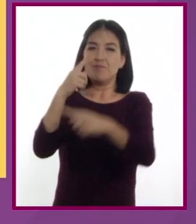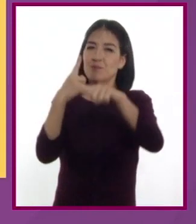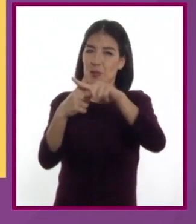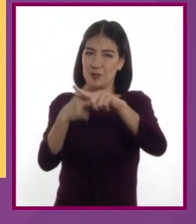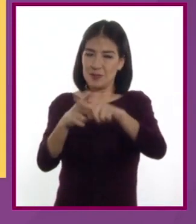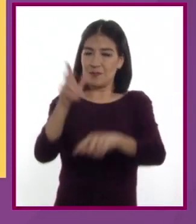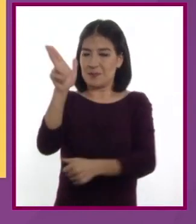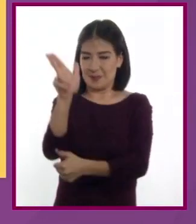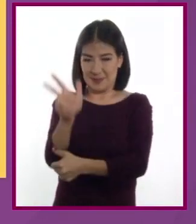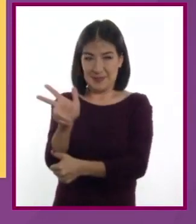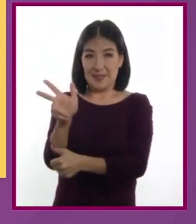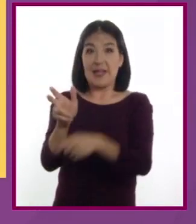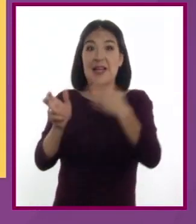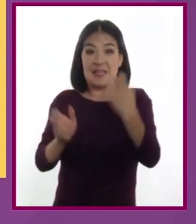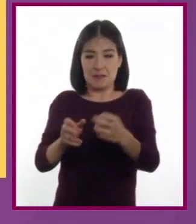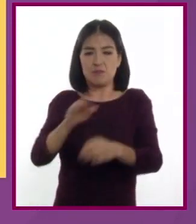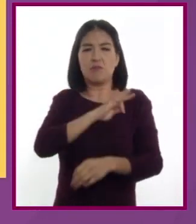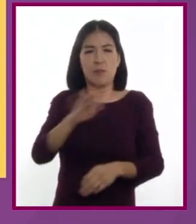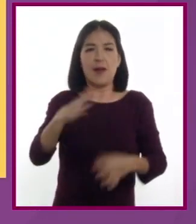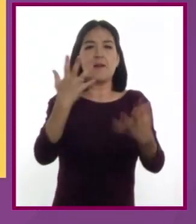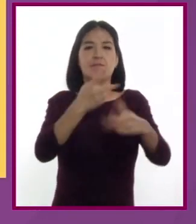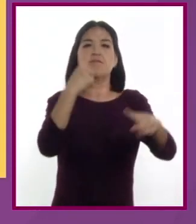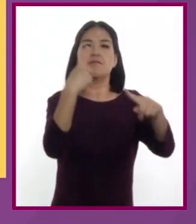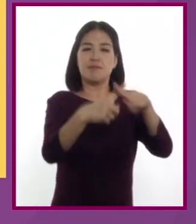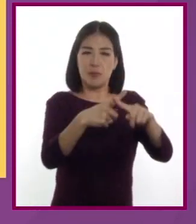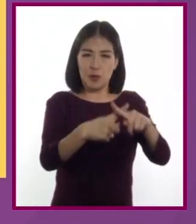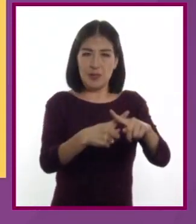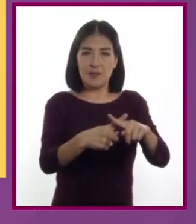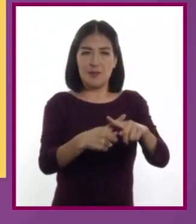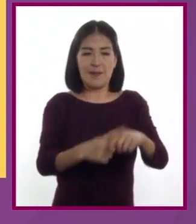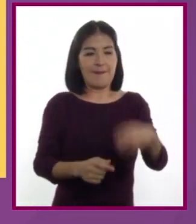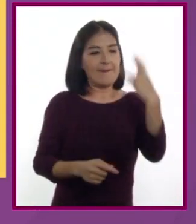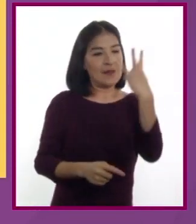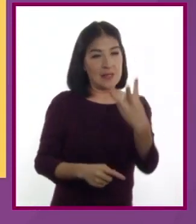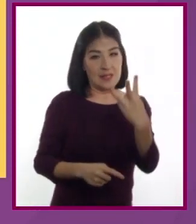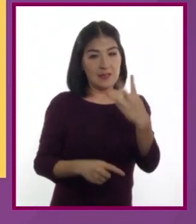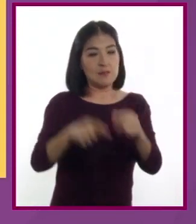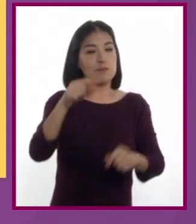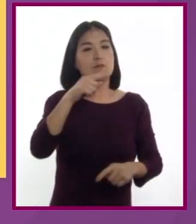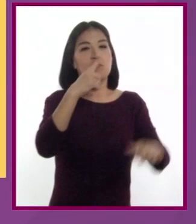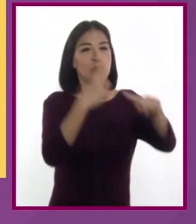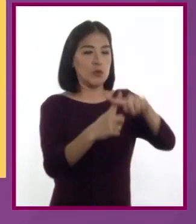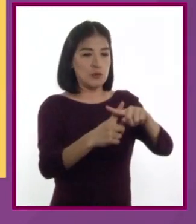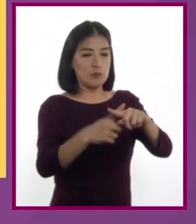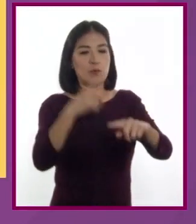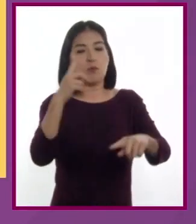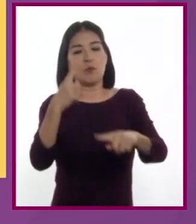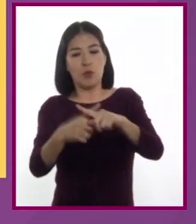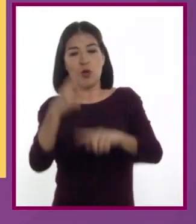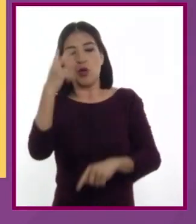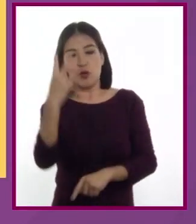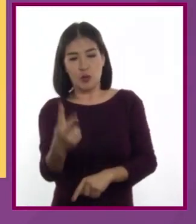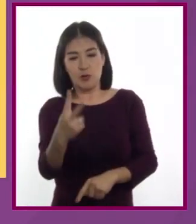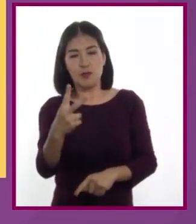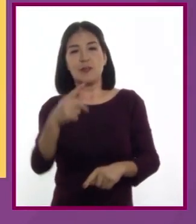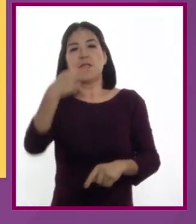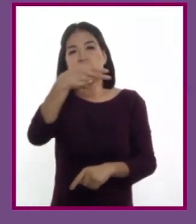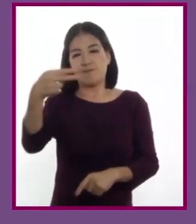movimiento puede representarse con la multiplicación 3 positivo por 2 positivo igual a 6